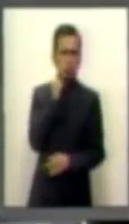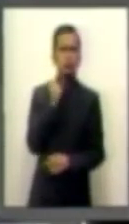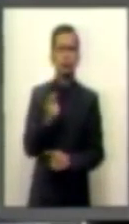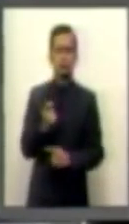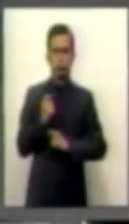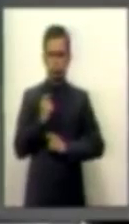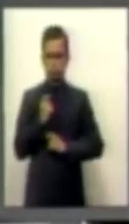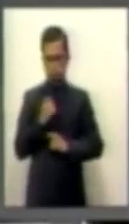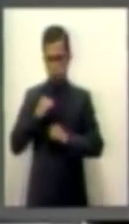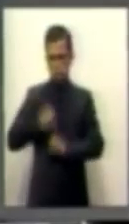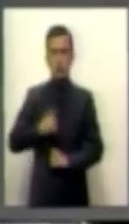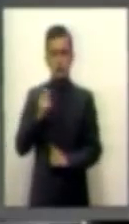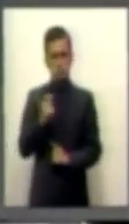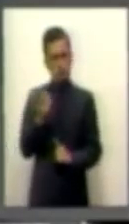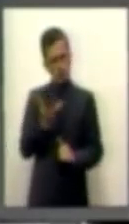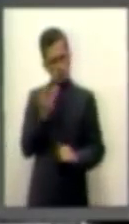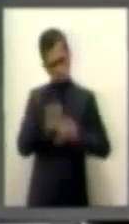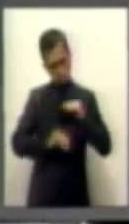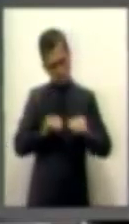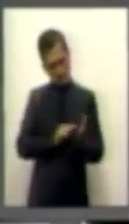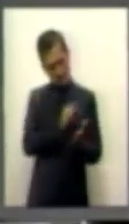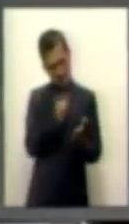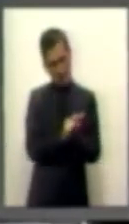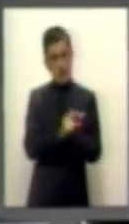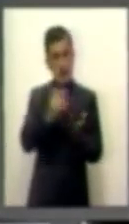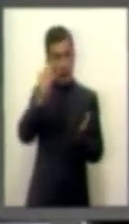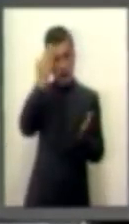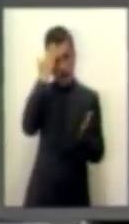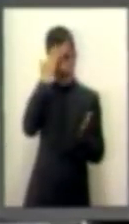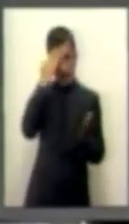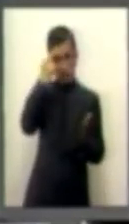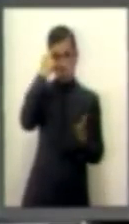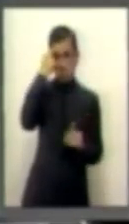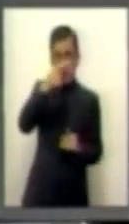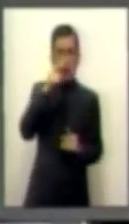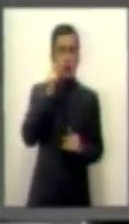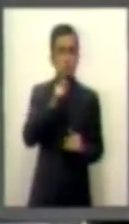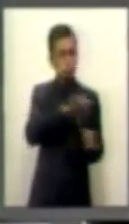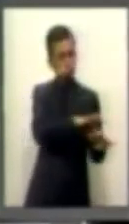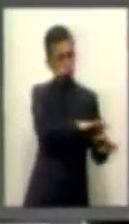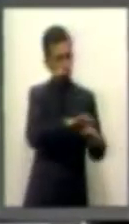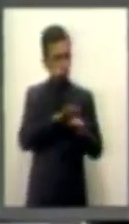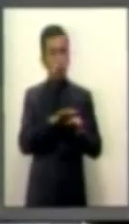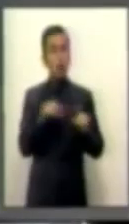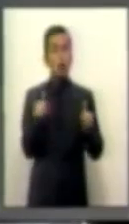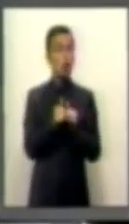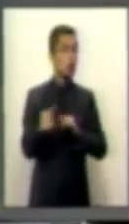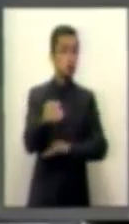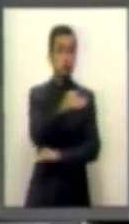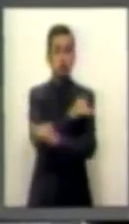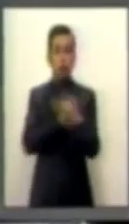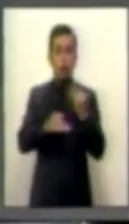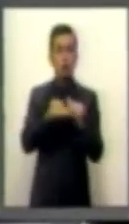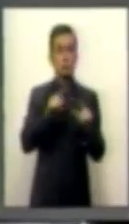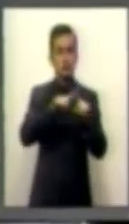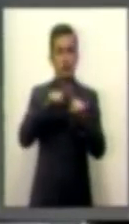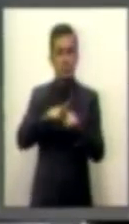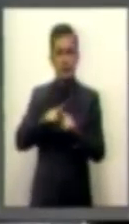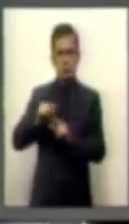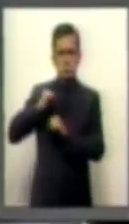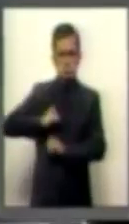leyes generales que sean vinculatorios para todas las autoridades de los diferentes niveles